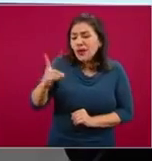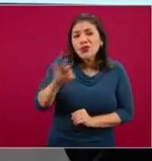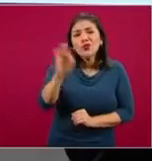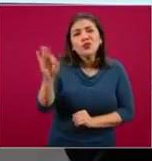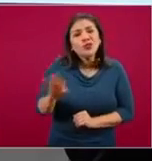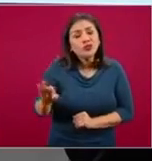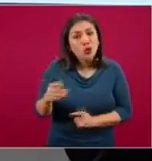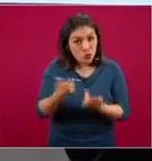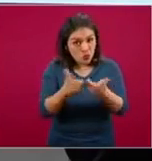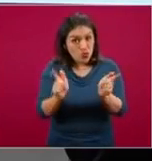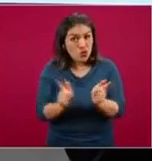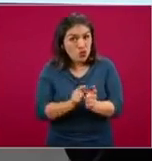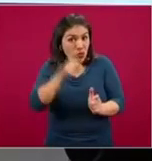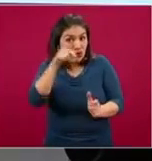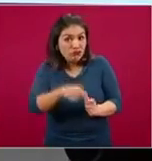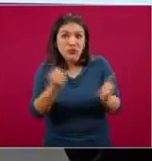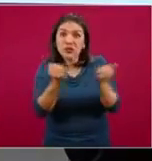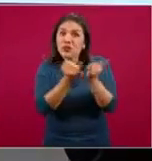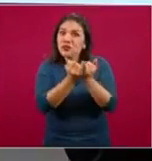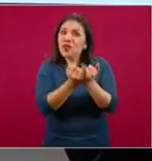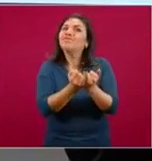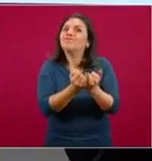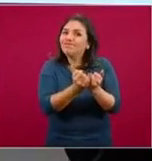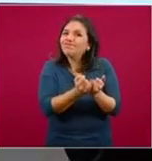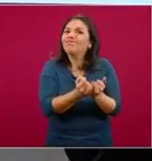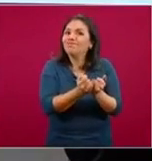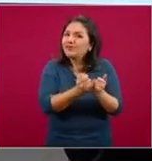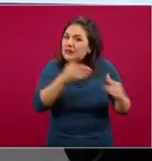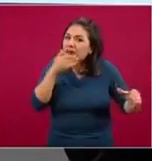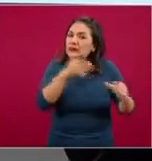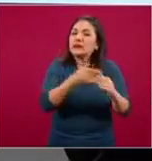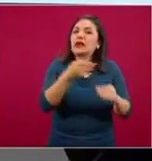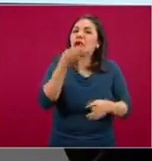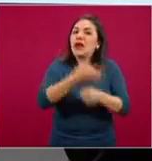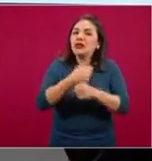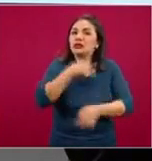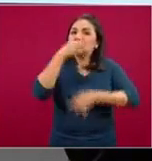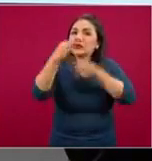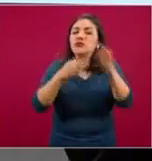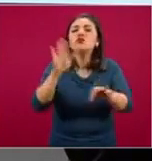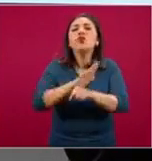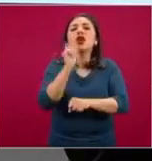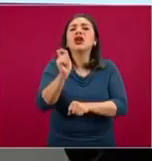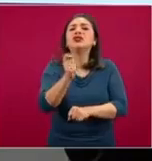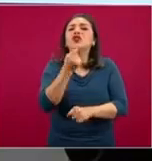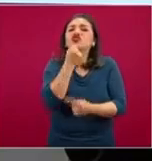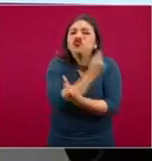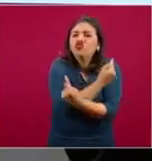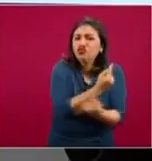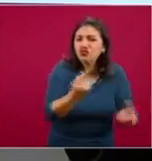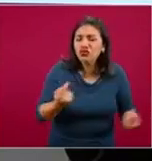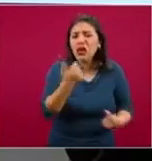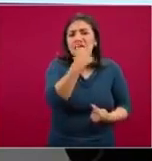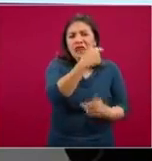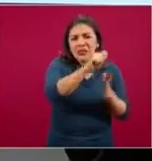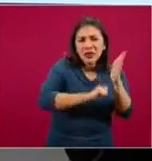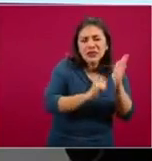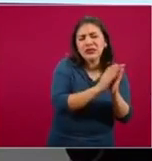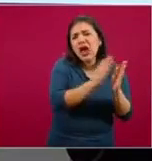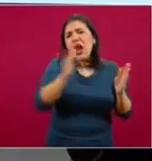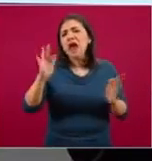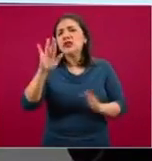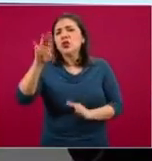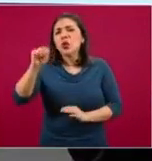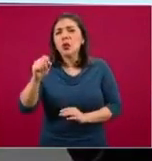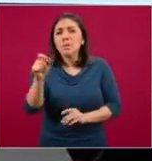31% como grupo de riesgo específico. ¿Y por qué el llamado especial? Porque los pequeñines de 6 a 59 meses no